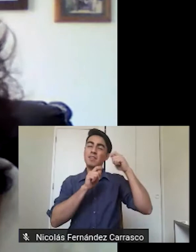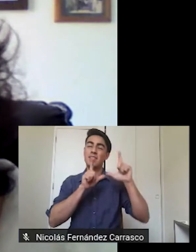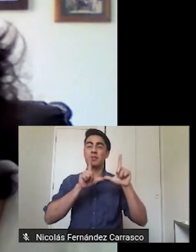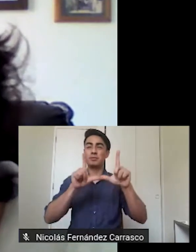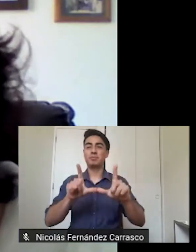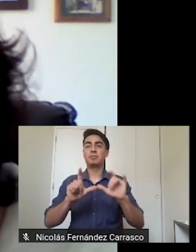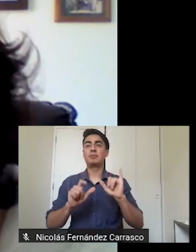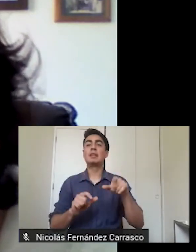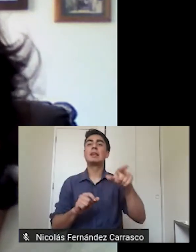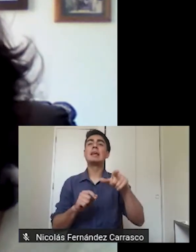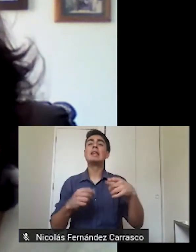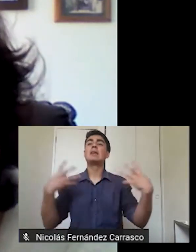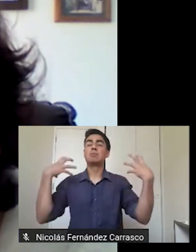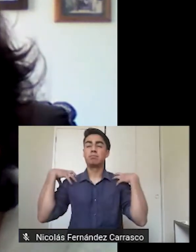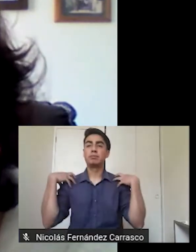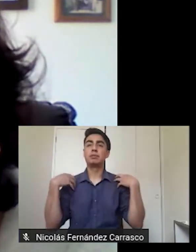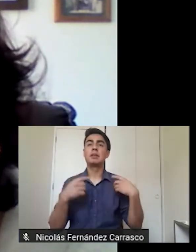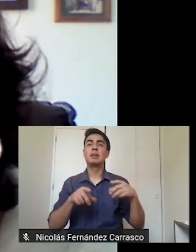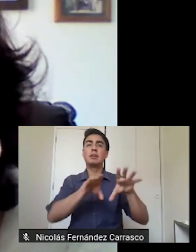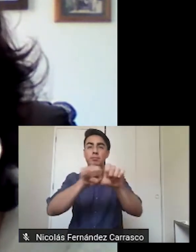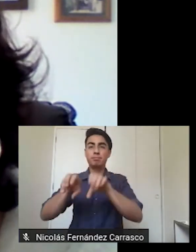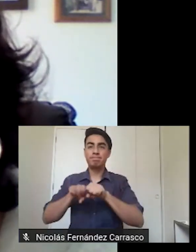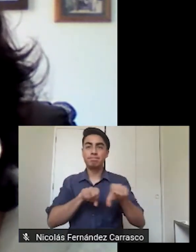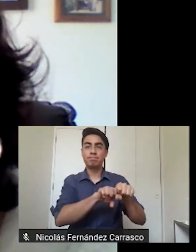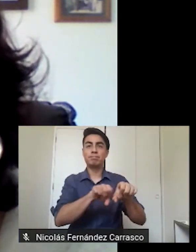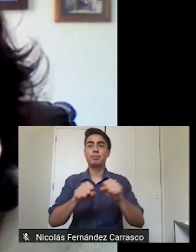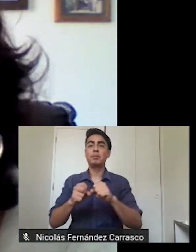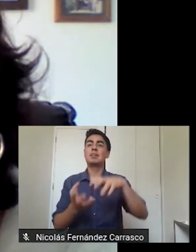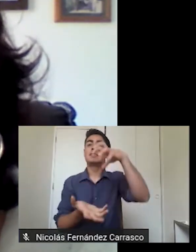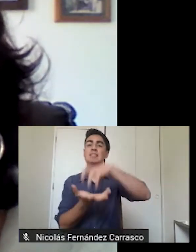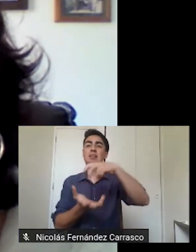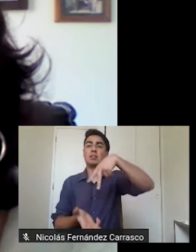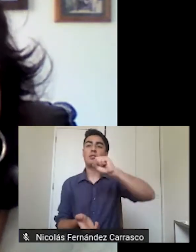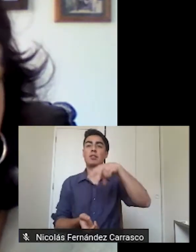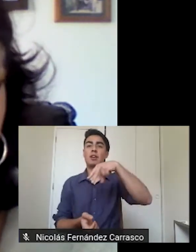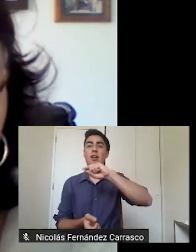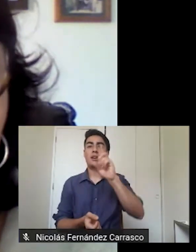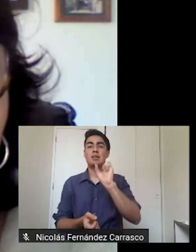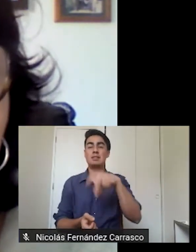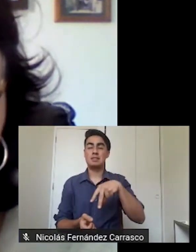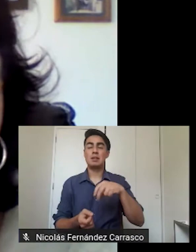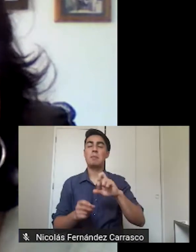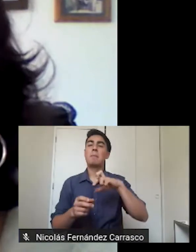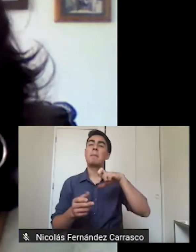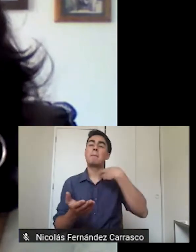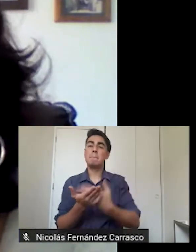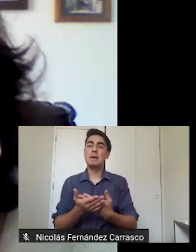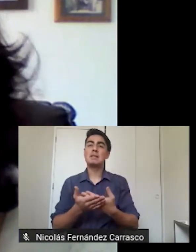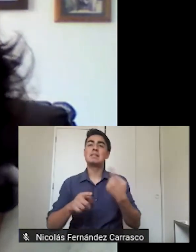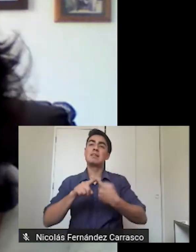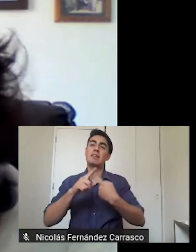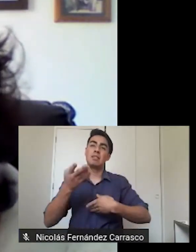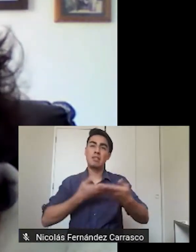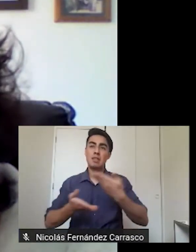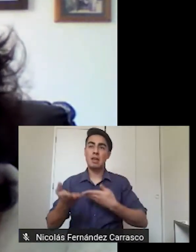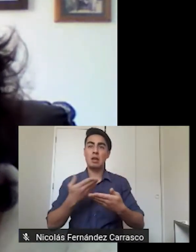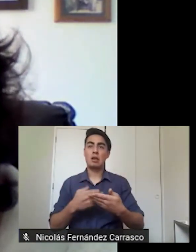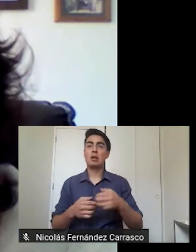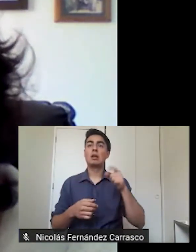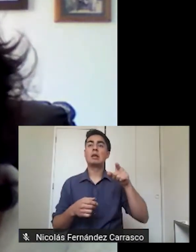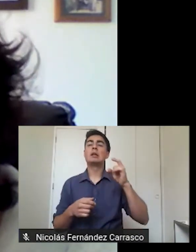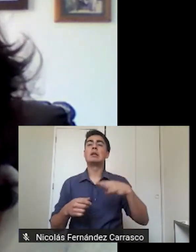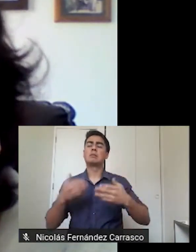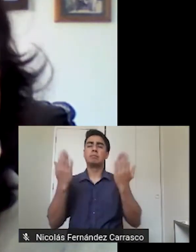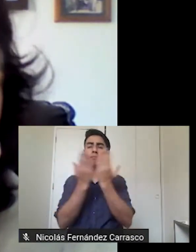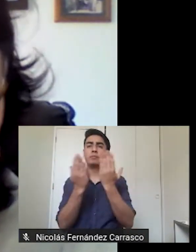la coordinadora responsable del proyecto DEMRA en el Centro NASEM para la Paz y el Diálogo. Tiene una maestría en Ciencias